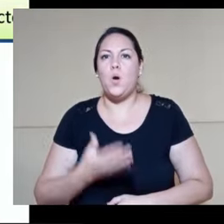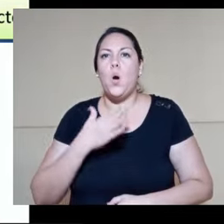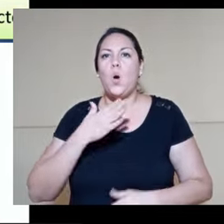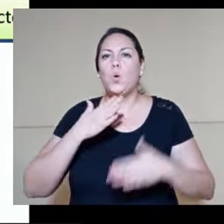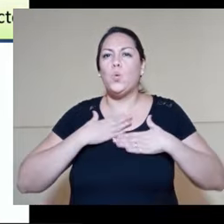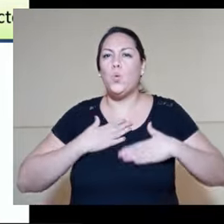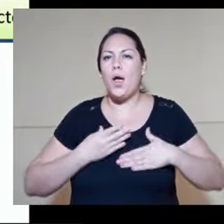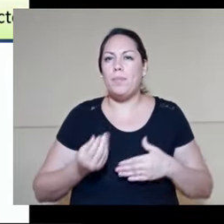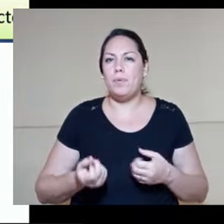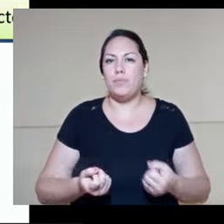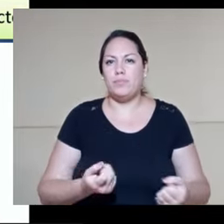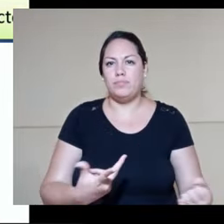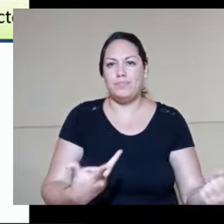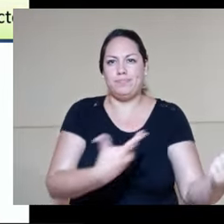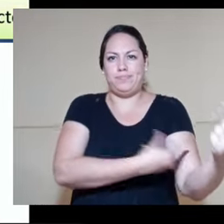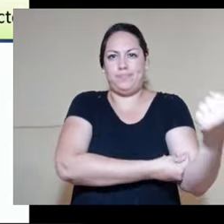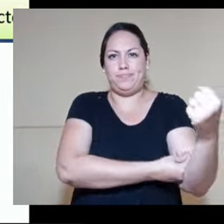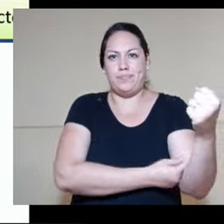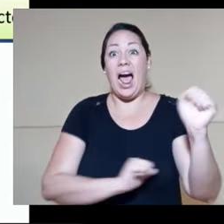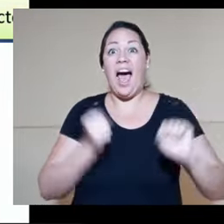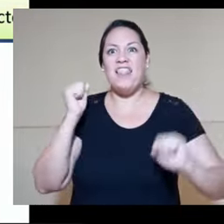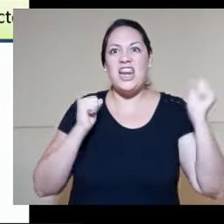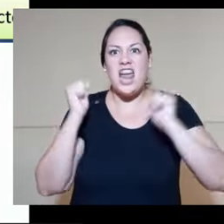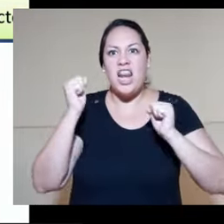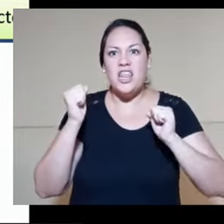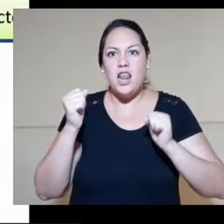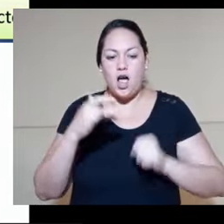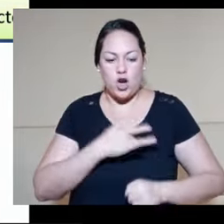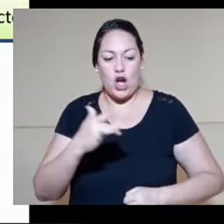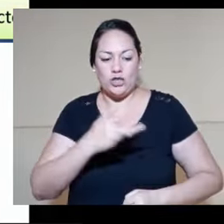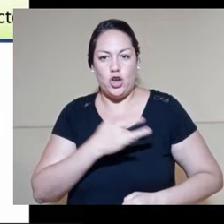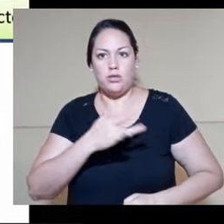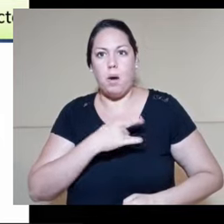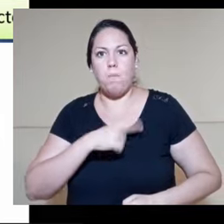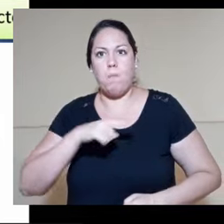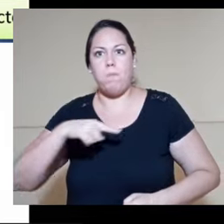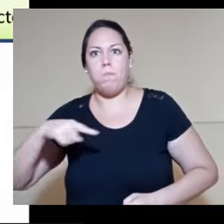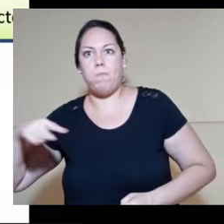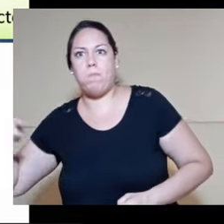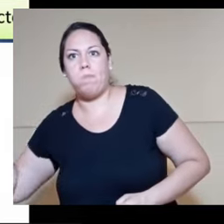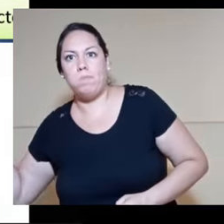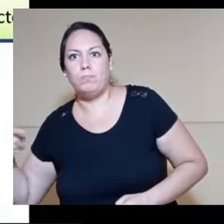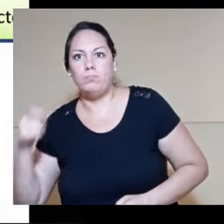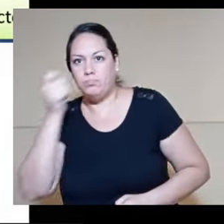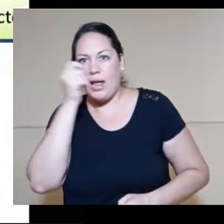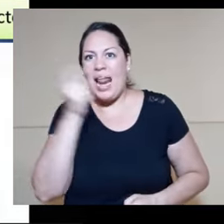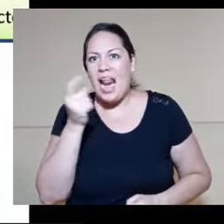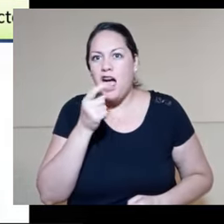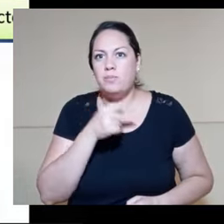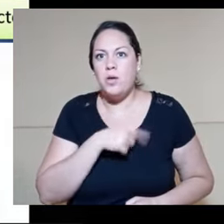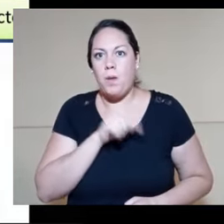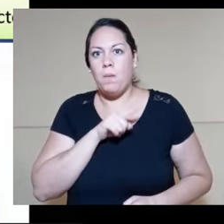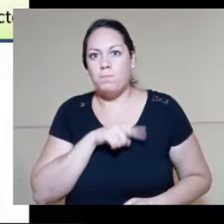Sí, la adrenalina va a ir a actuar a los órganos. Por ejemplo, en el caso del corazón, te va a acelerar el